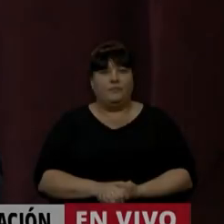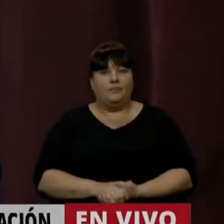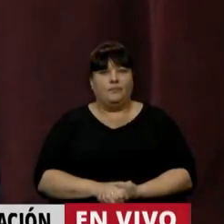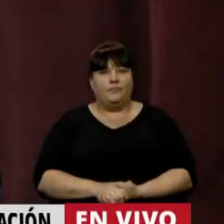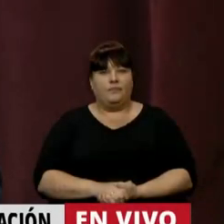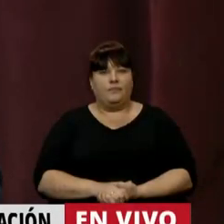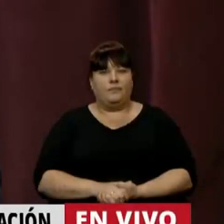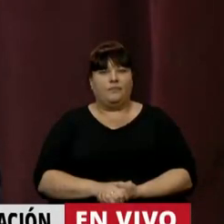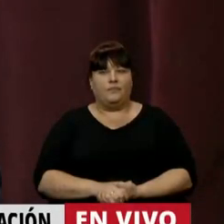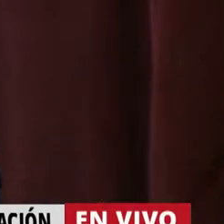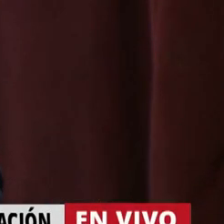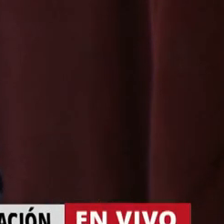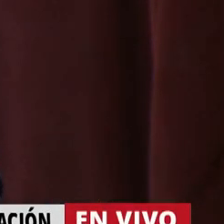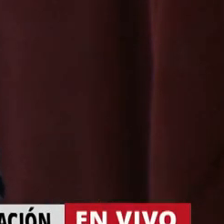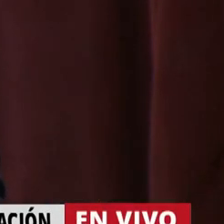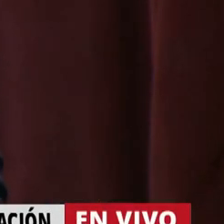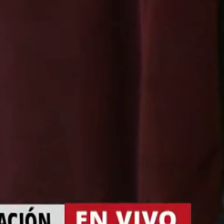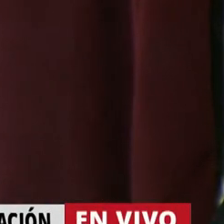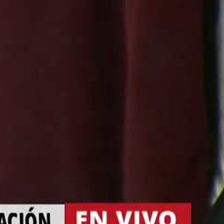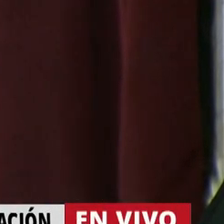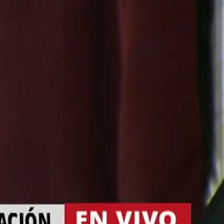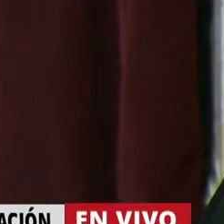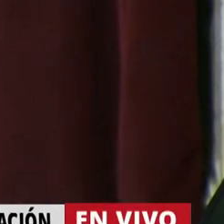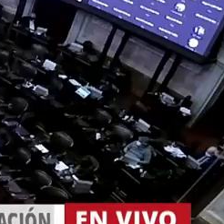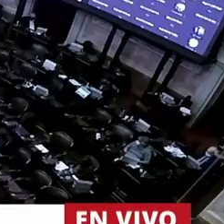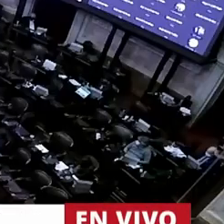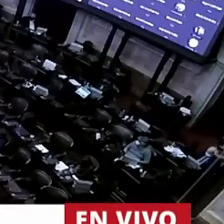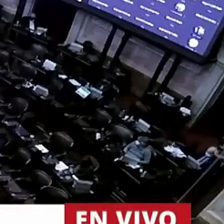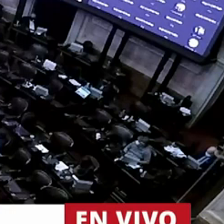En el uso de la palabra, el diputado Carlos Alberto Vivero.